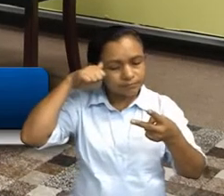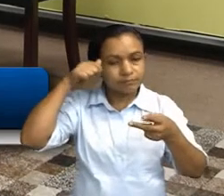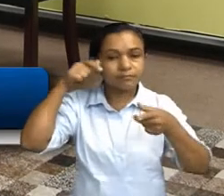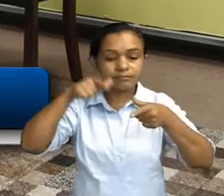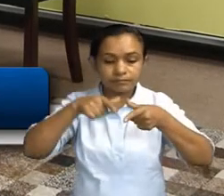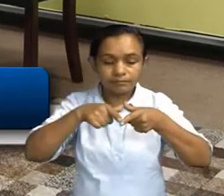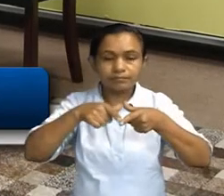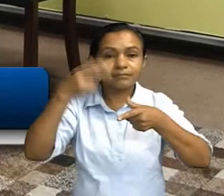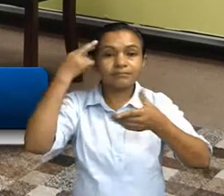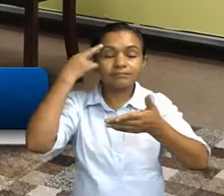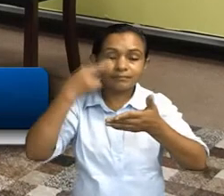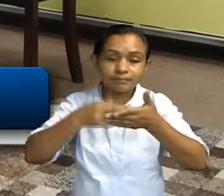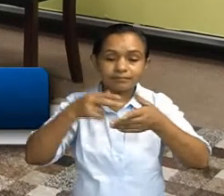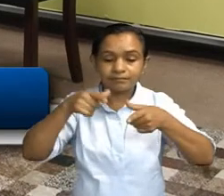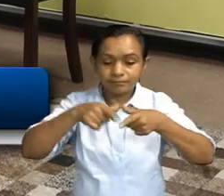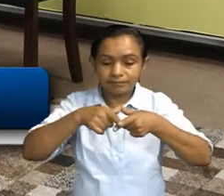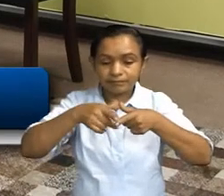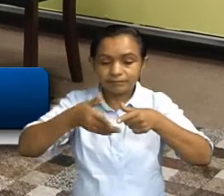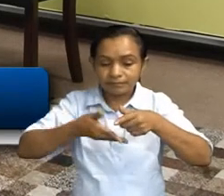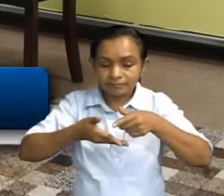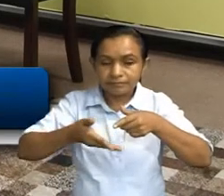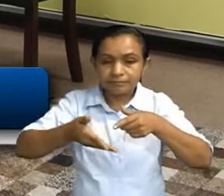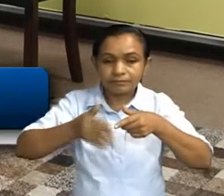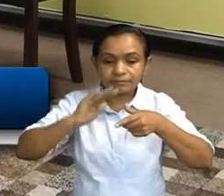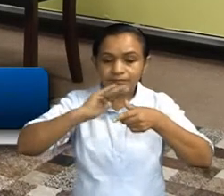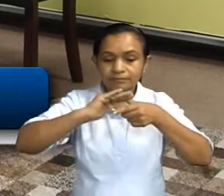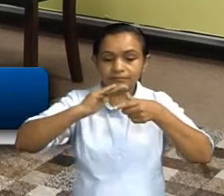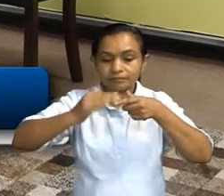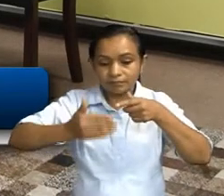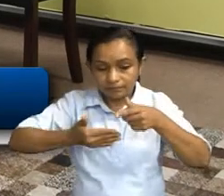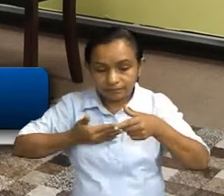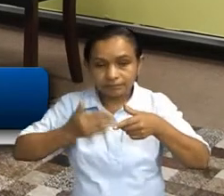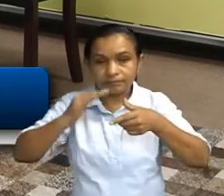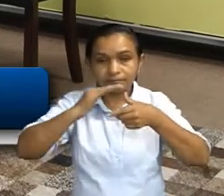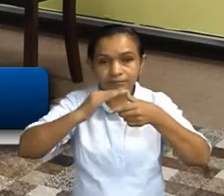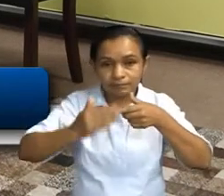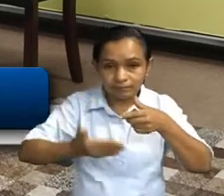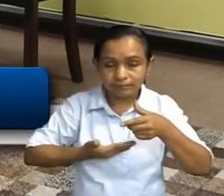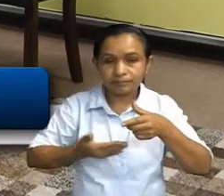recuerden por favor que debe ser siempre de adelante hacia